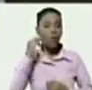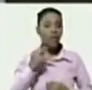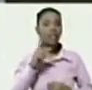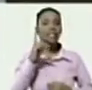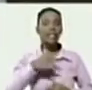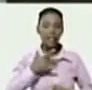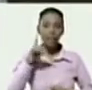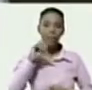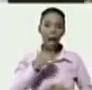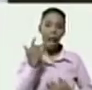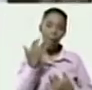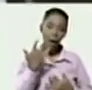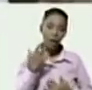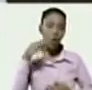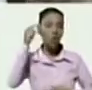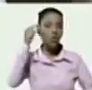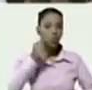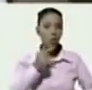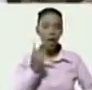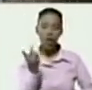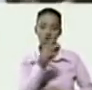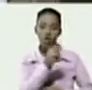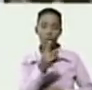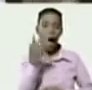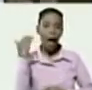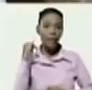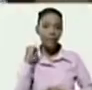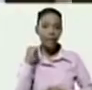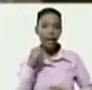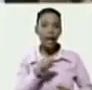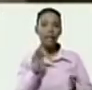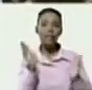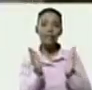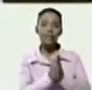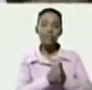Sucre, porque ambos estaban ahí, en Santa Ana de Coro.